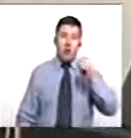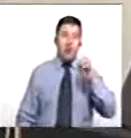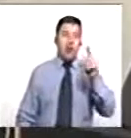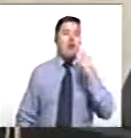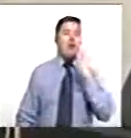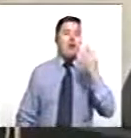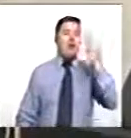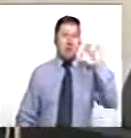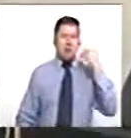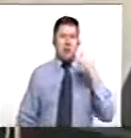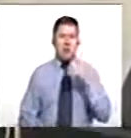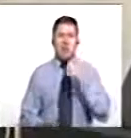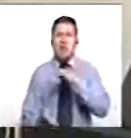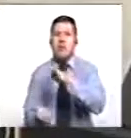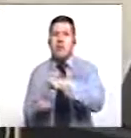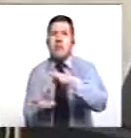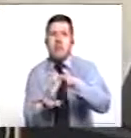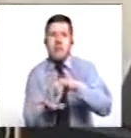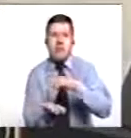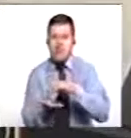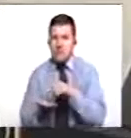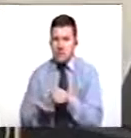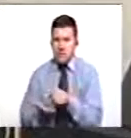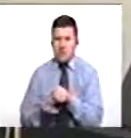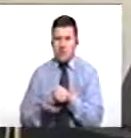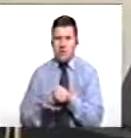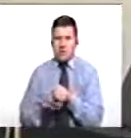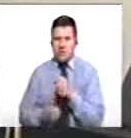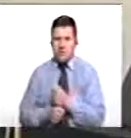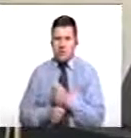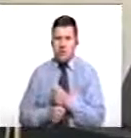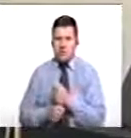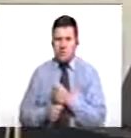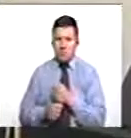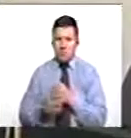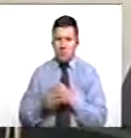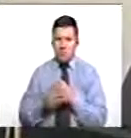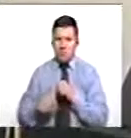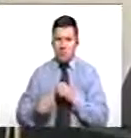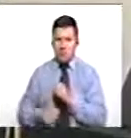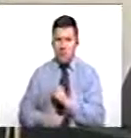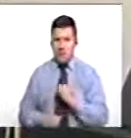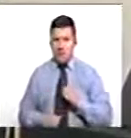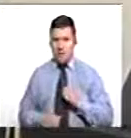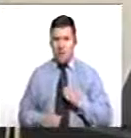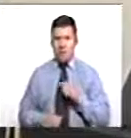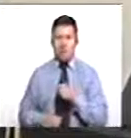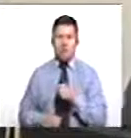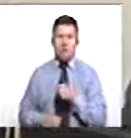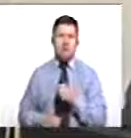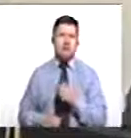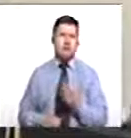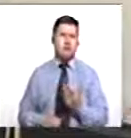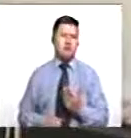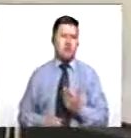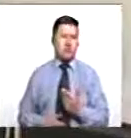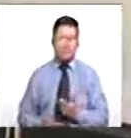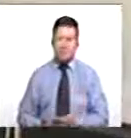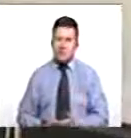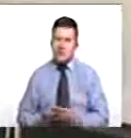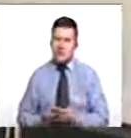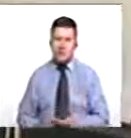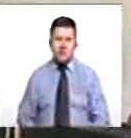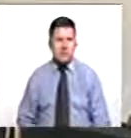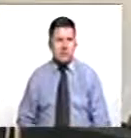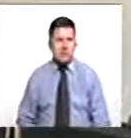situación del pasivo laboral, que no resulta desde el inicio de la operación privada, es un lastre de mucho peso. O sea,